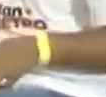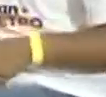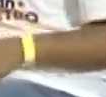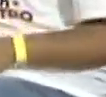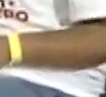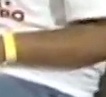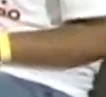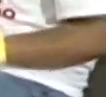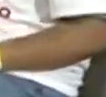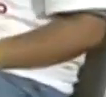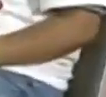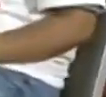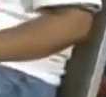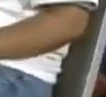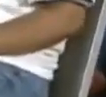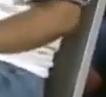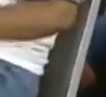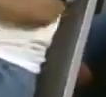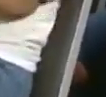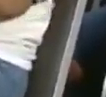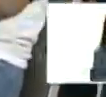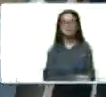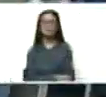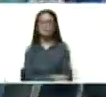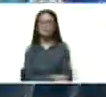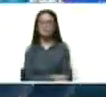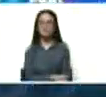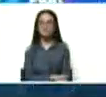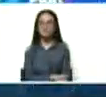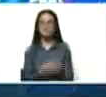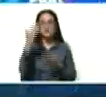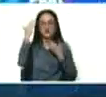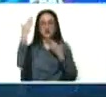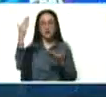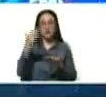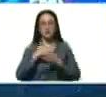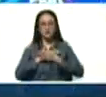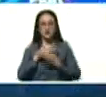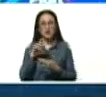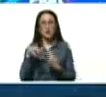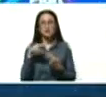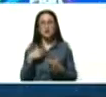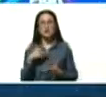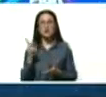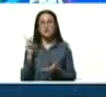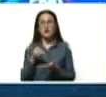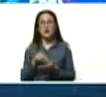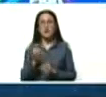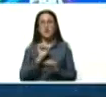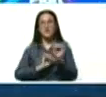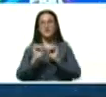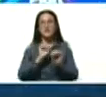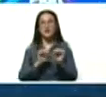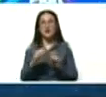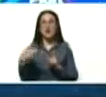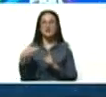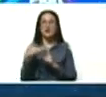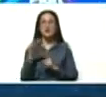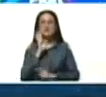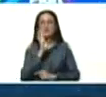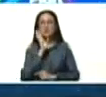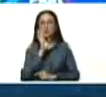Mis saludos solidarios y revolucionarios. Vengo a defenderlos, compañeros y compañeras, del ataque sucio, de